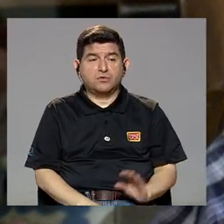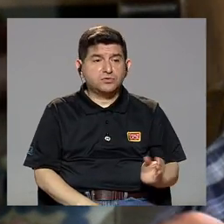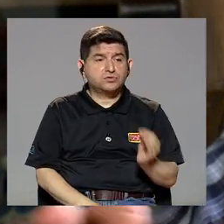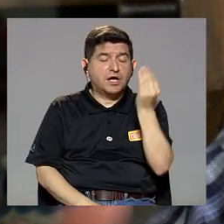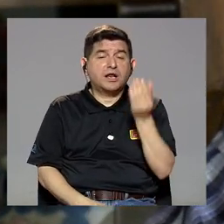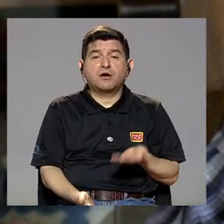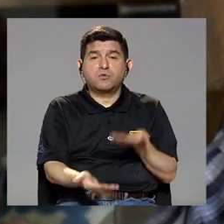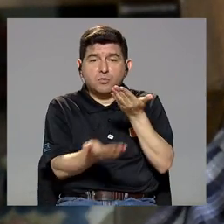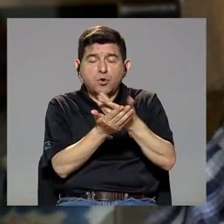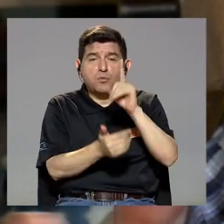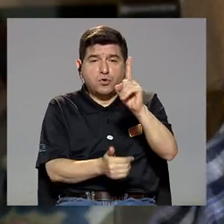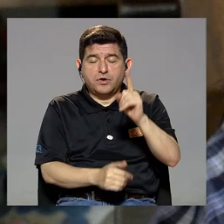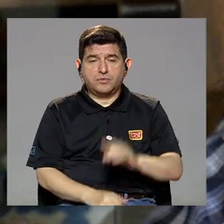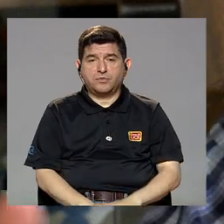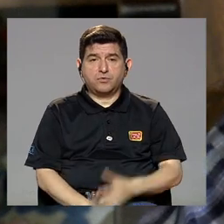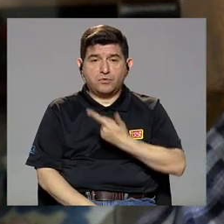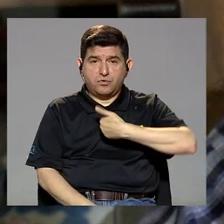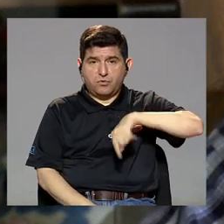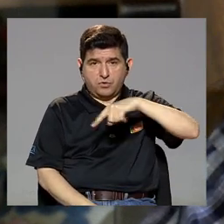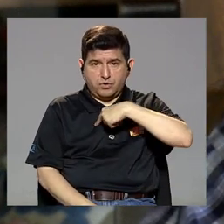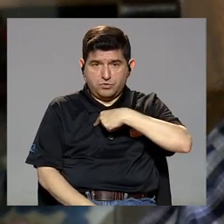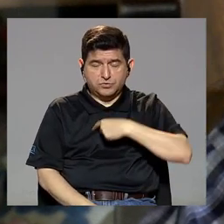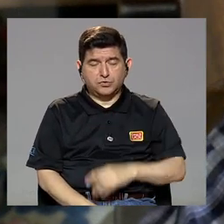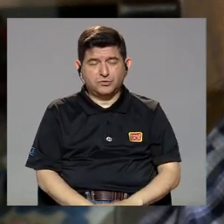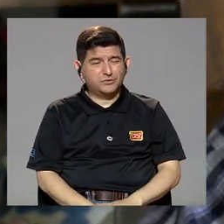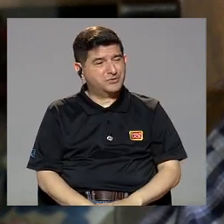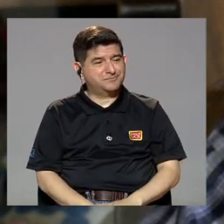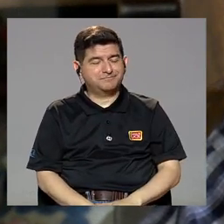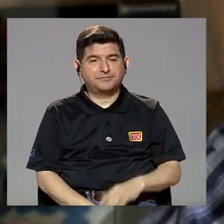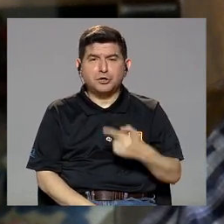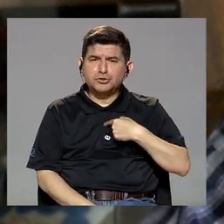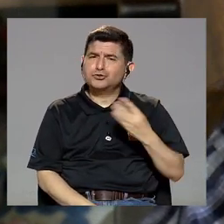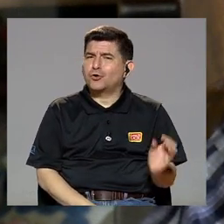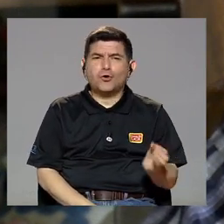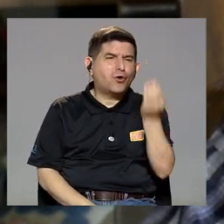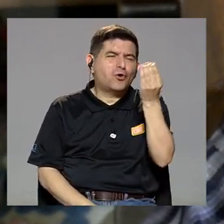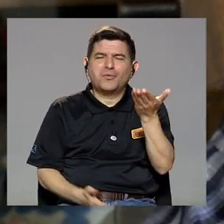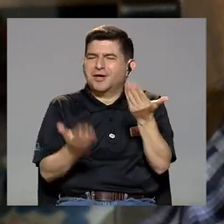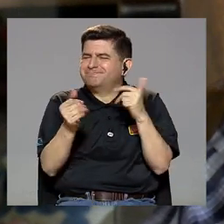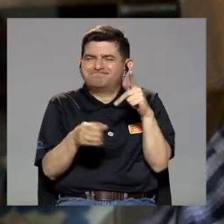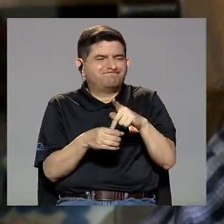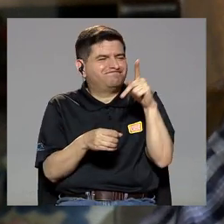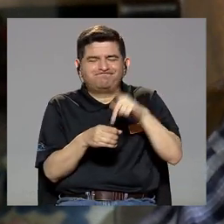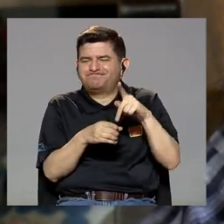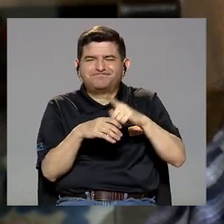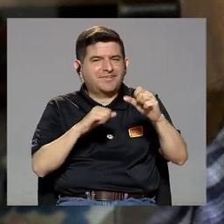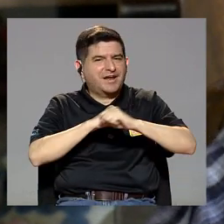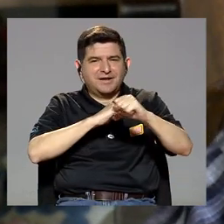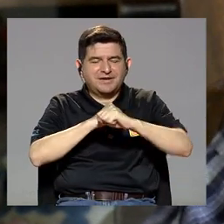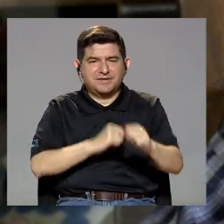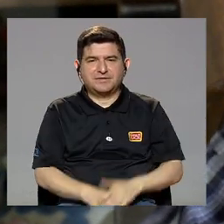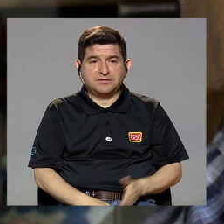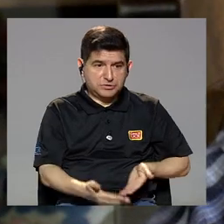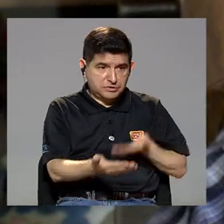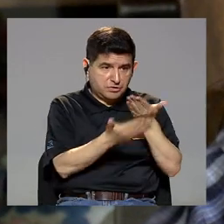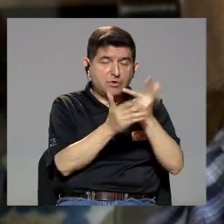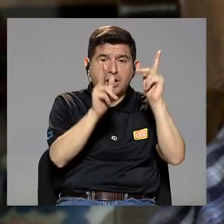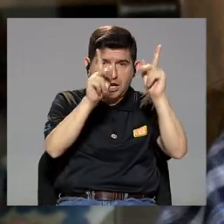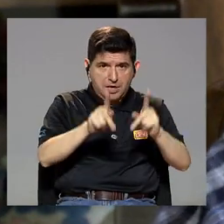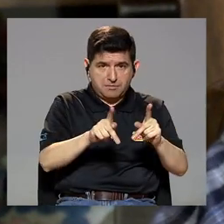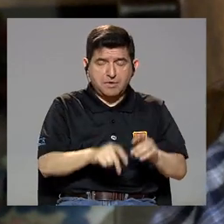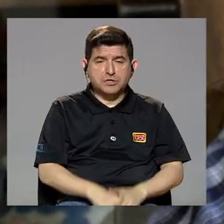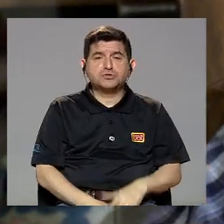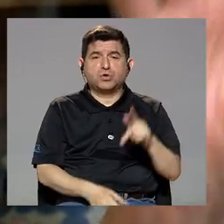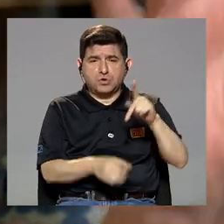sólo hicieron un y nosotros yo estaba muy joven no quise participar en esa campaña se le ofrecimos a una persona que había